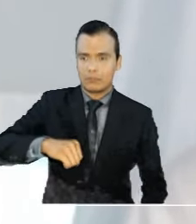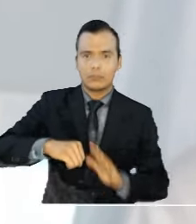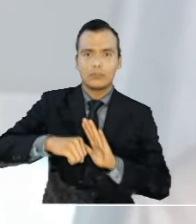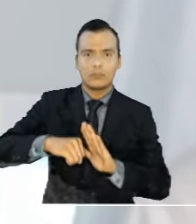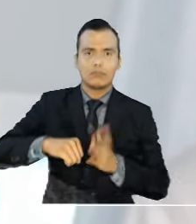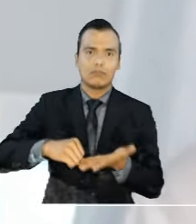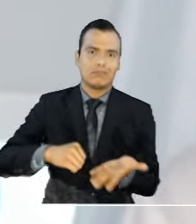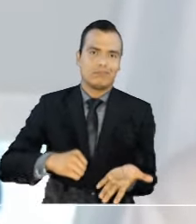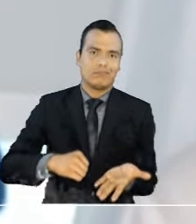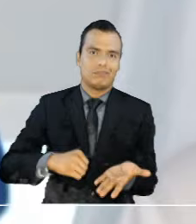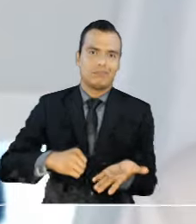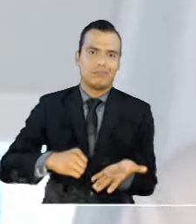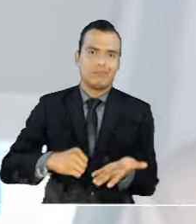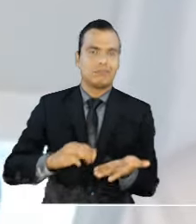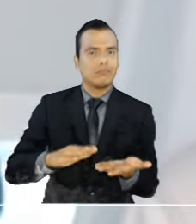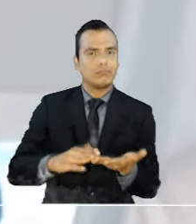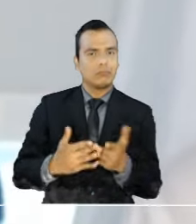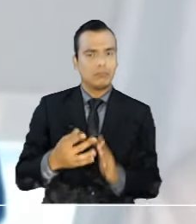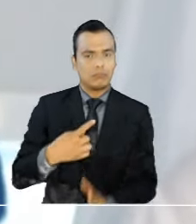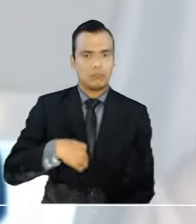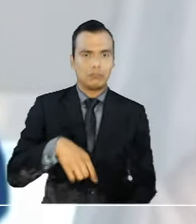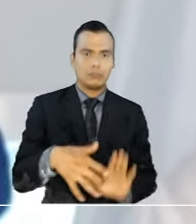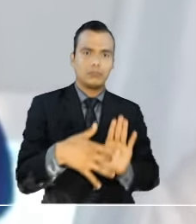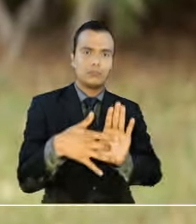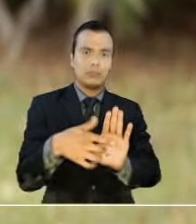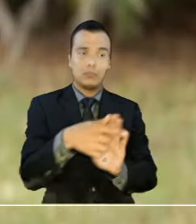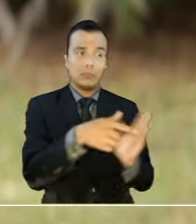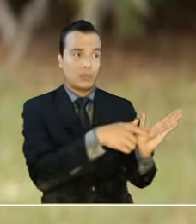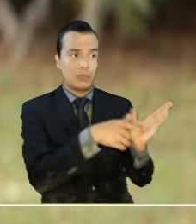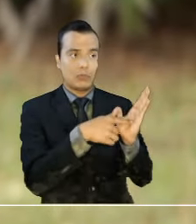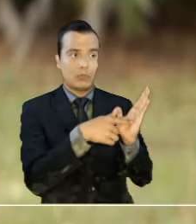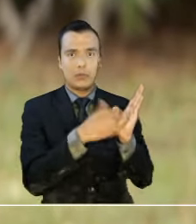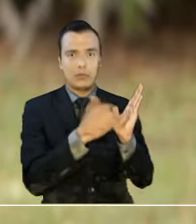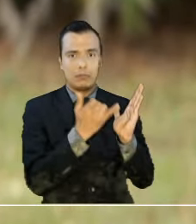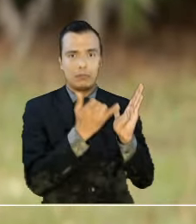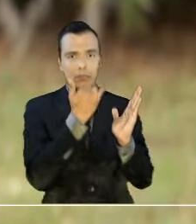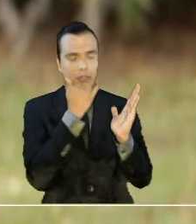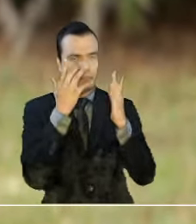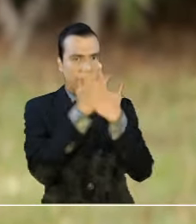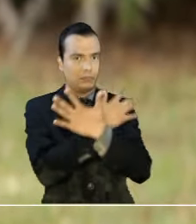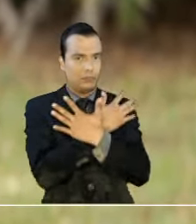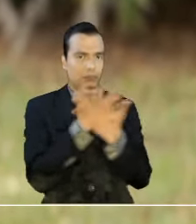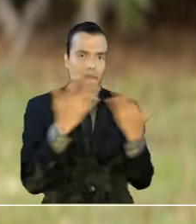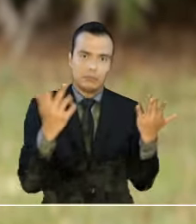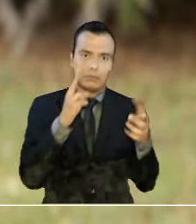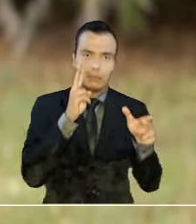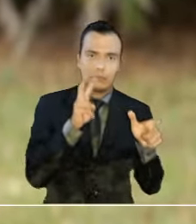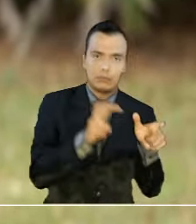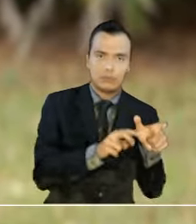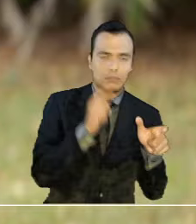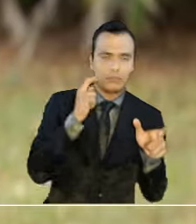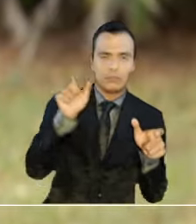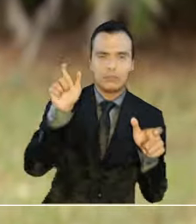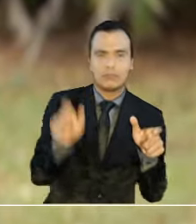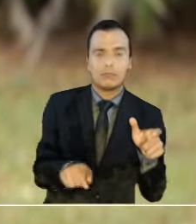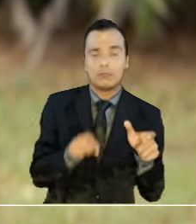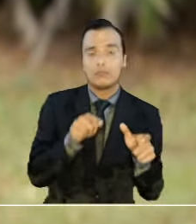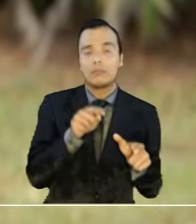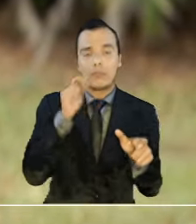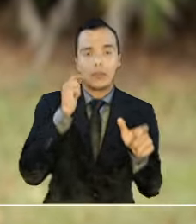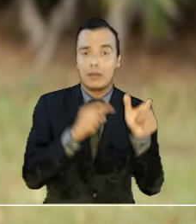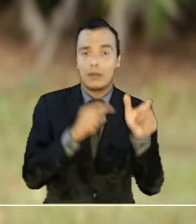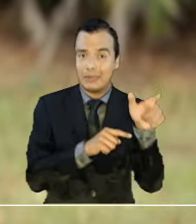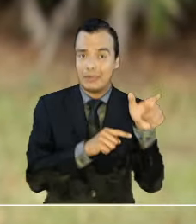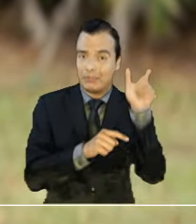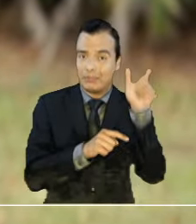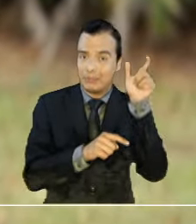Esto es inaceptable y por supuesto he dispuesto a investigar. El uniformado entonces podría ser sancionado o incluso retirado de su